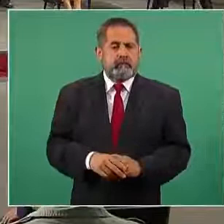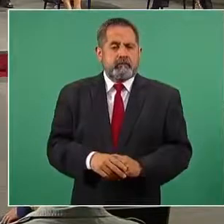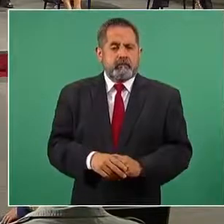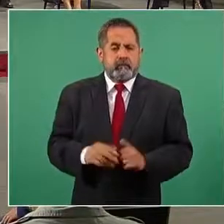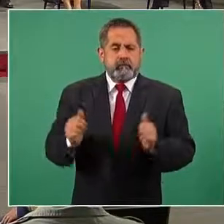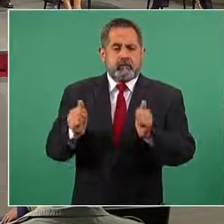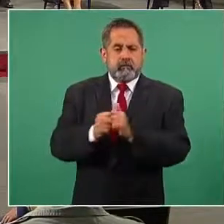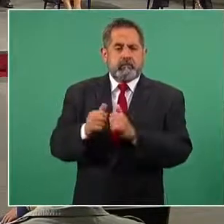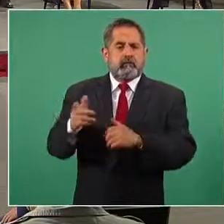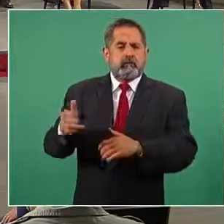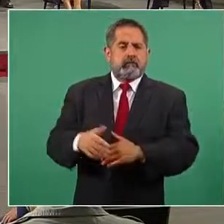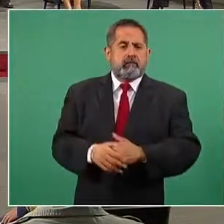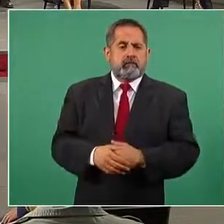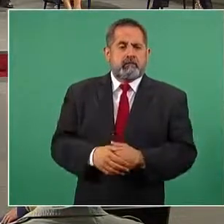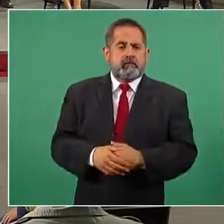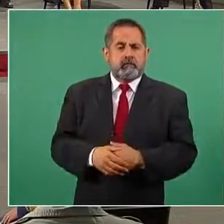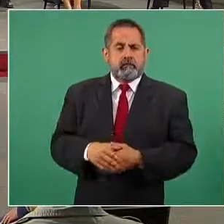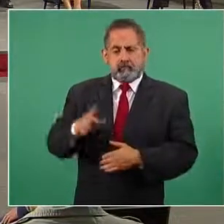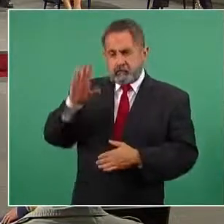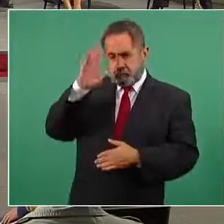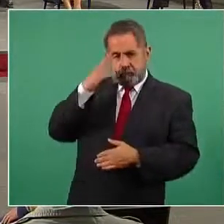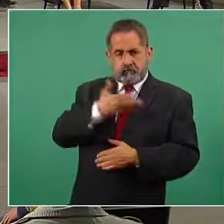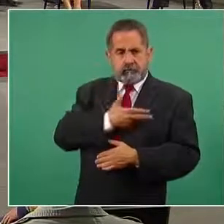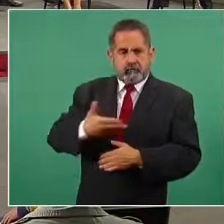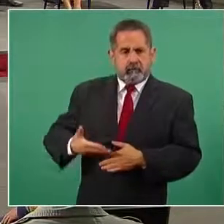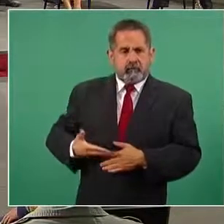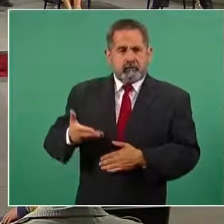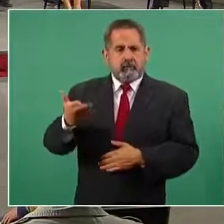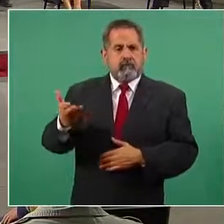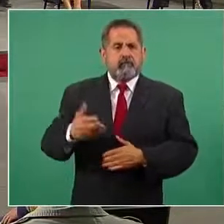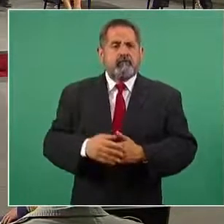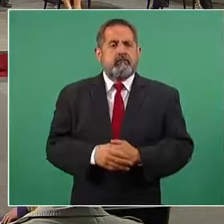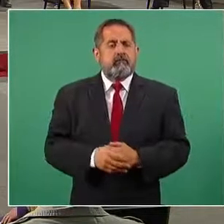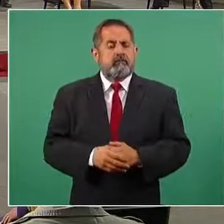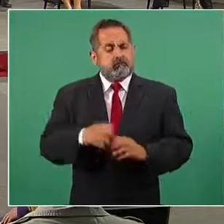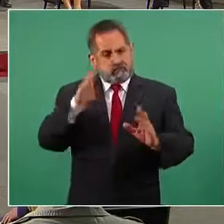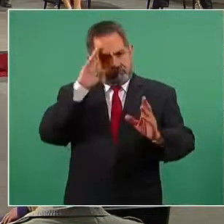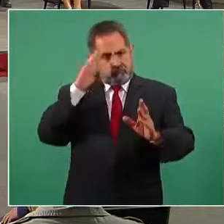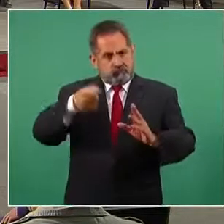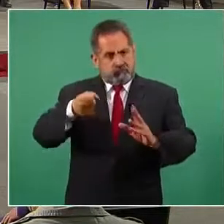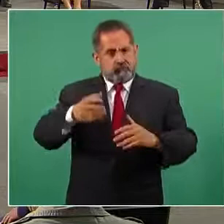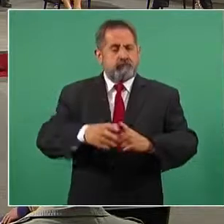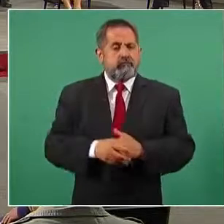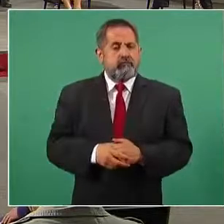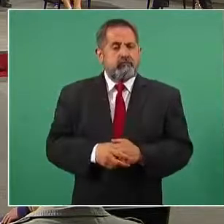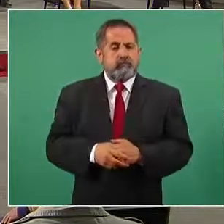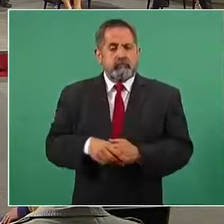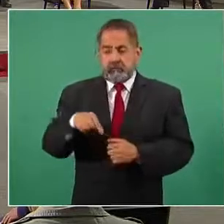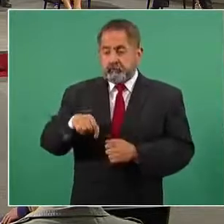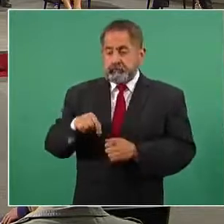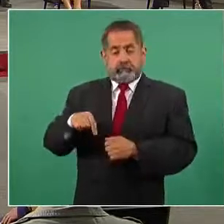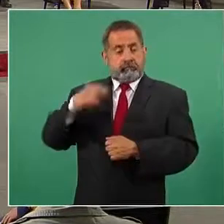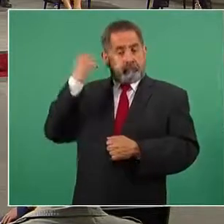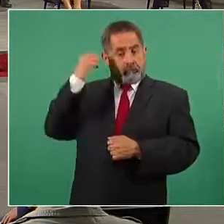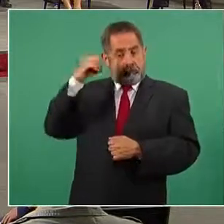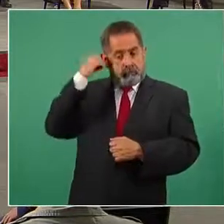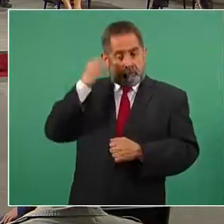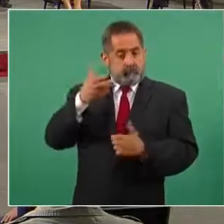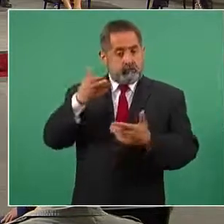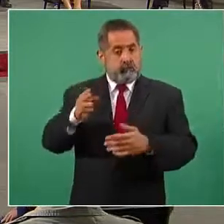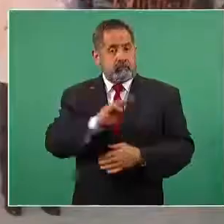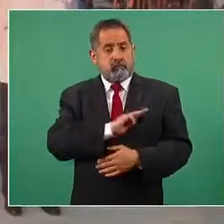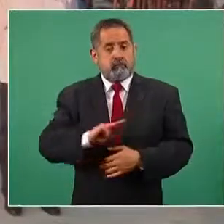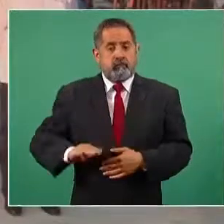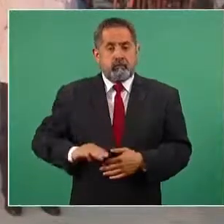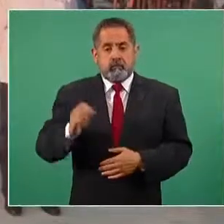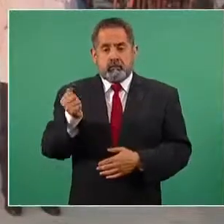junto con representantes del gobierno federal. Hoy desde Oaxaca, en el municipio